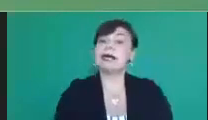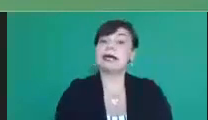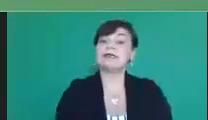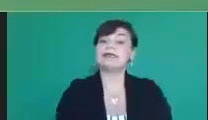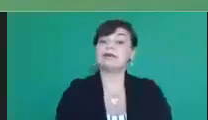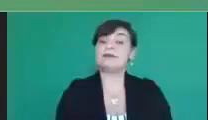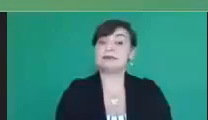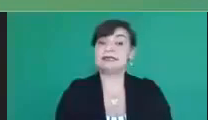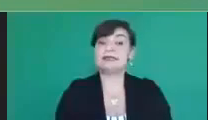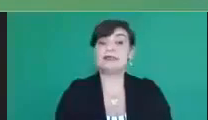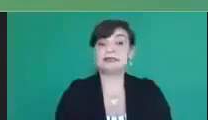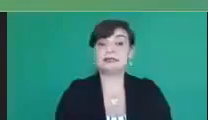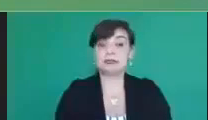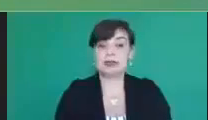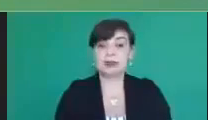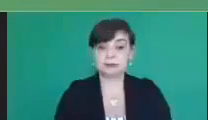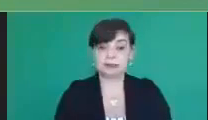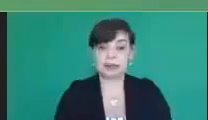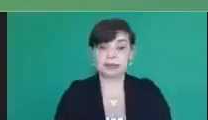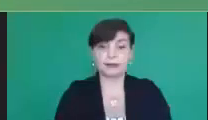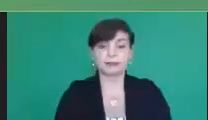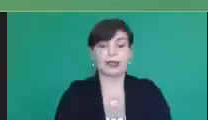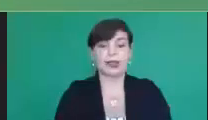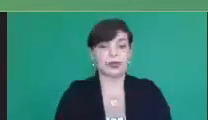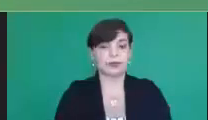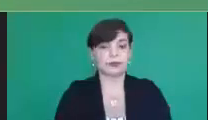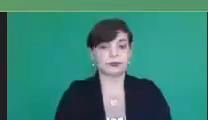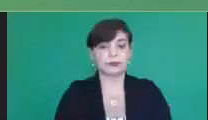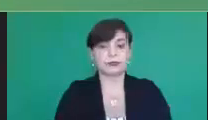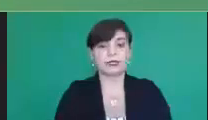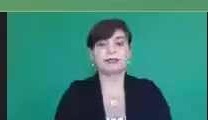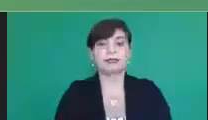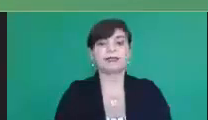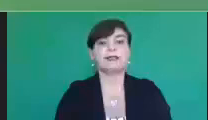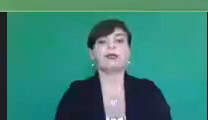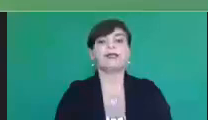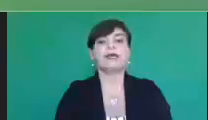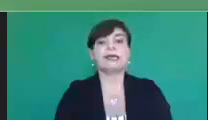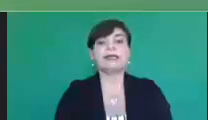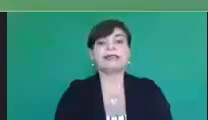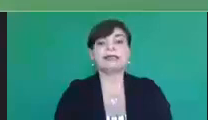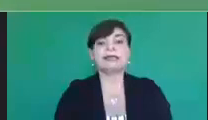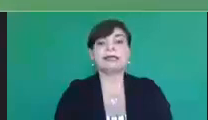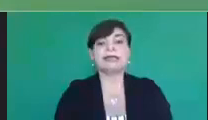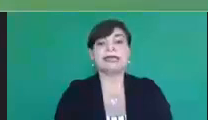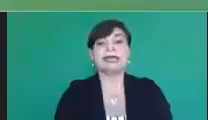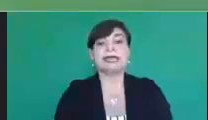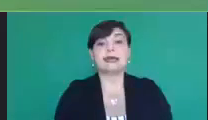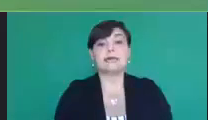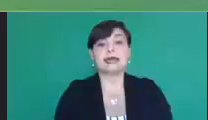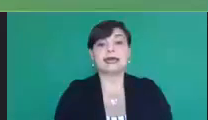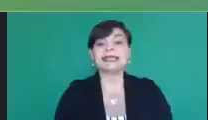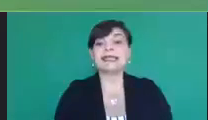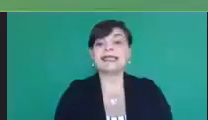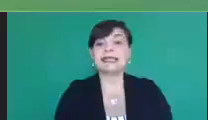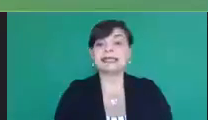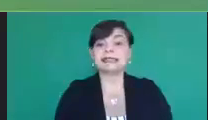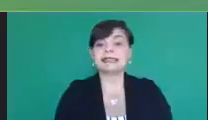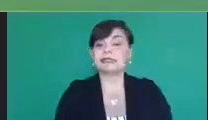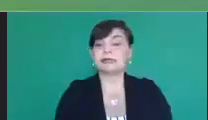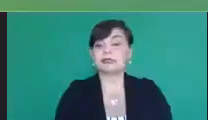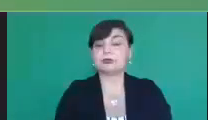las enfermedades de transmisión alimentaria, la Organización Mundial de la Salud estima que en América